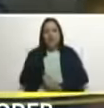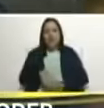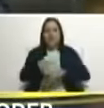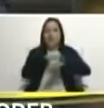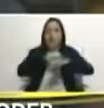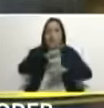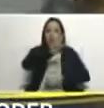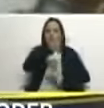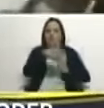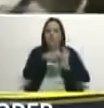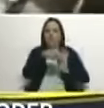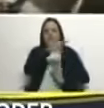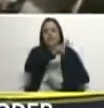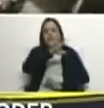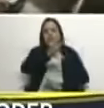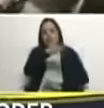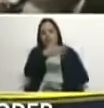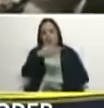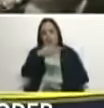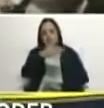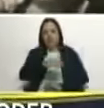2024-2025.